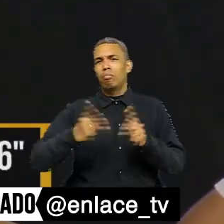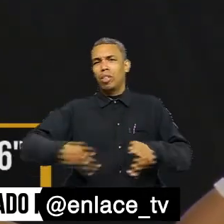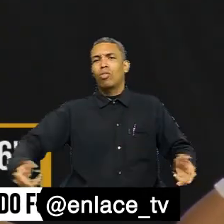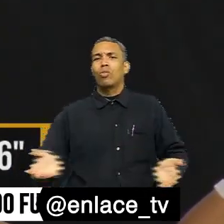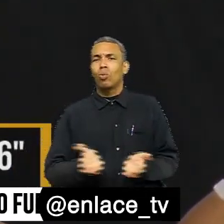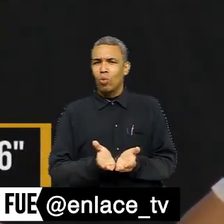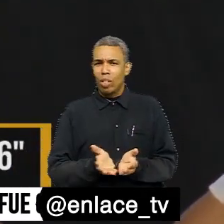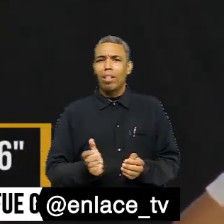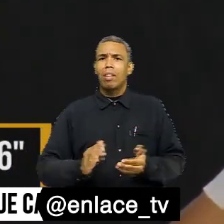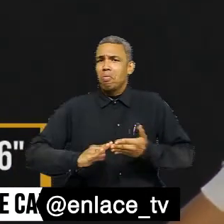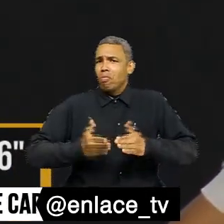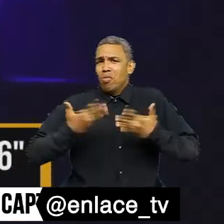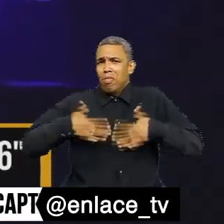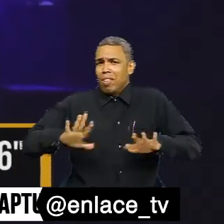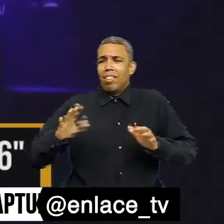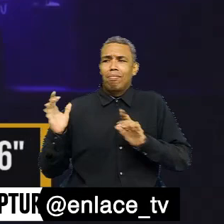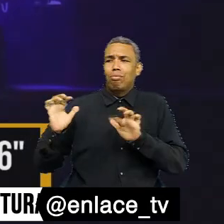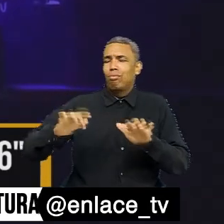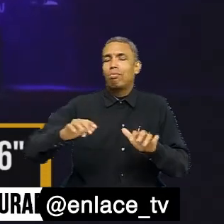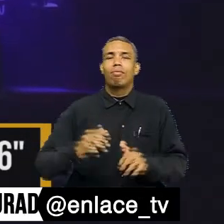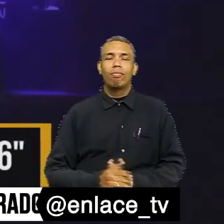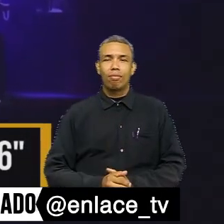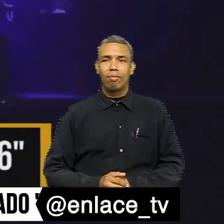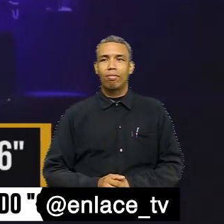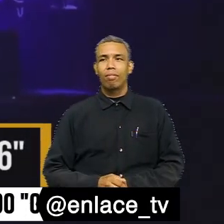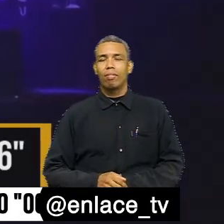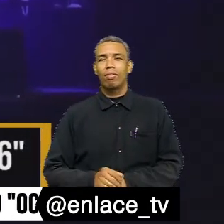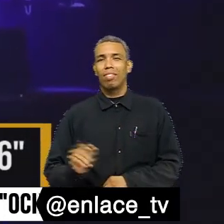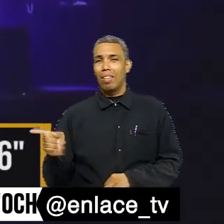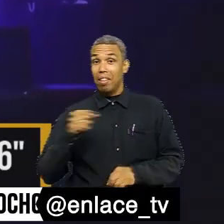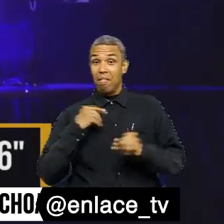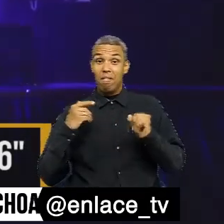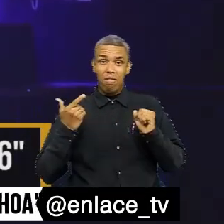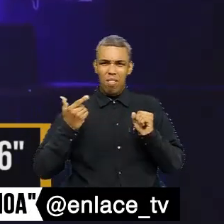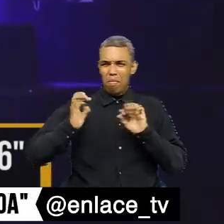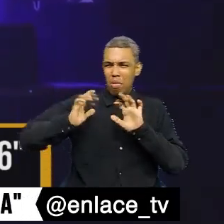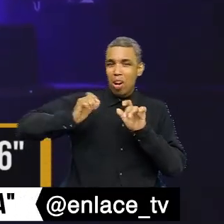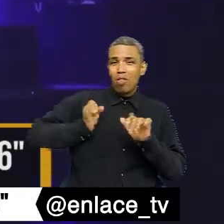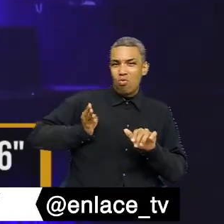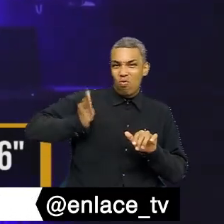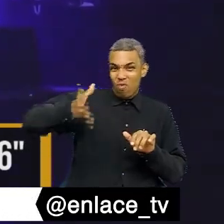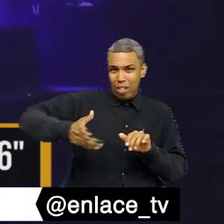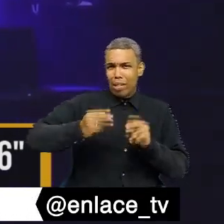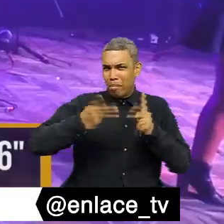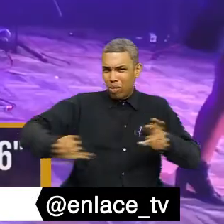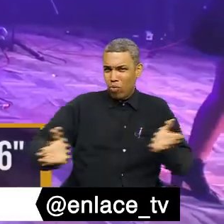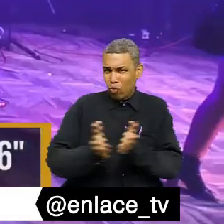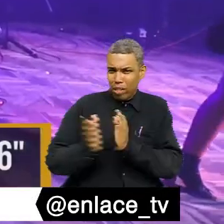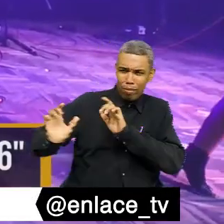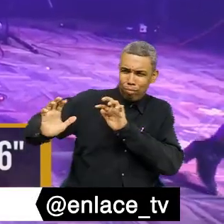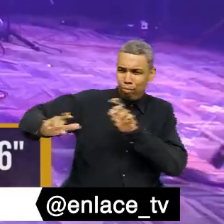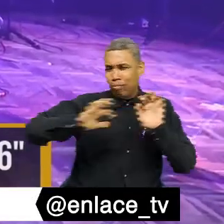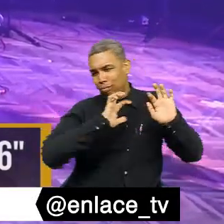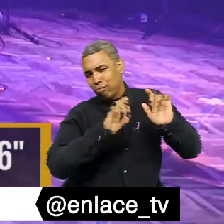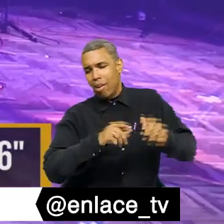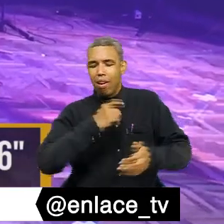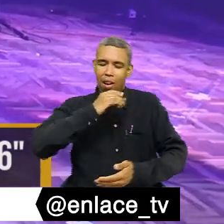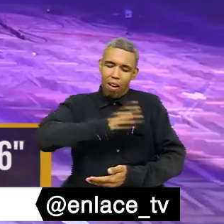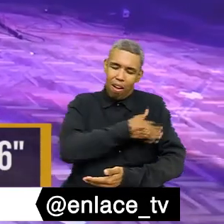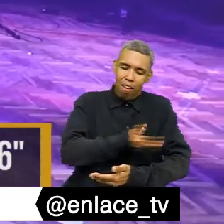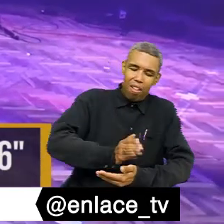y comunidad en general. Cantarte Festival 2016, Sinergia, la fuerza de todos, es un evento organizado por el Área de